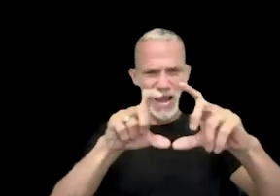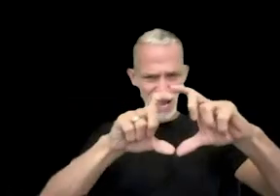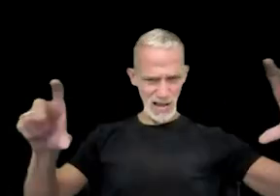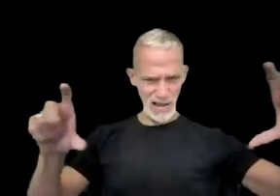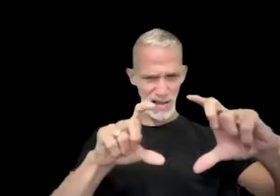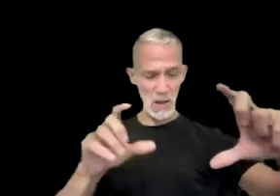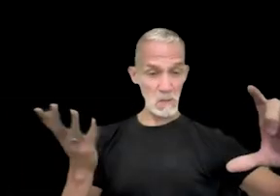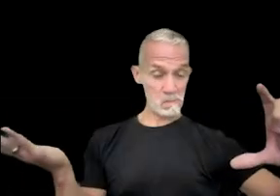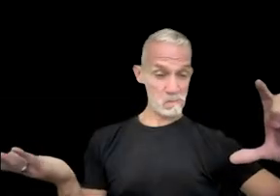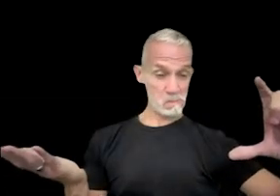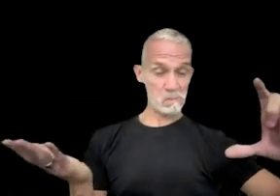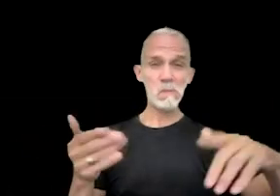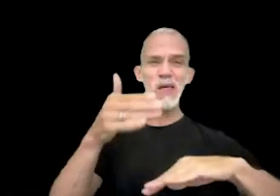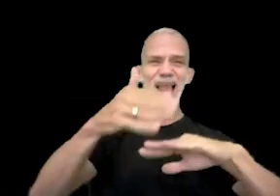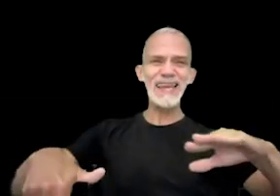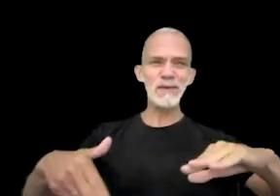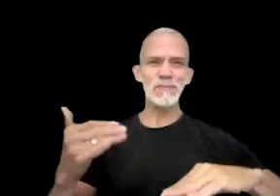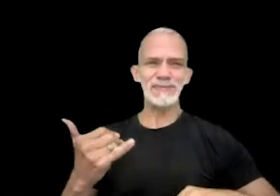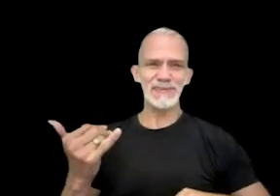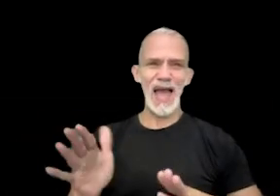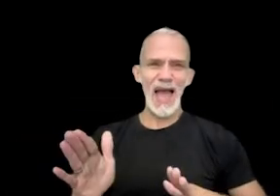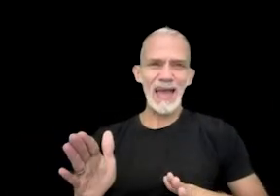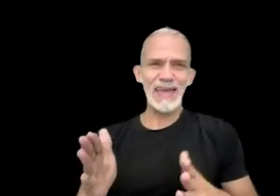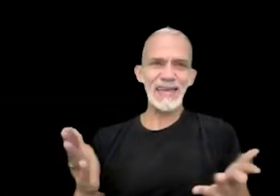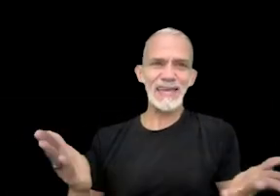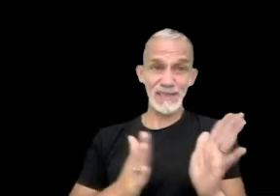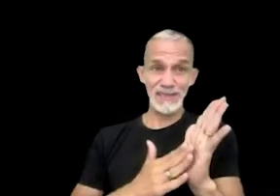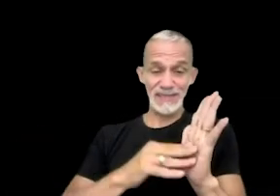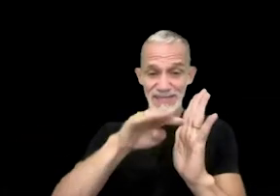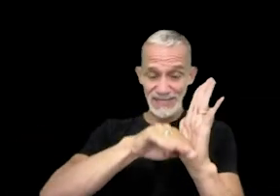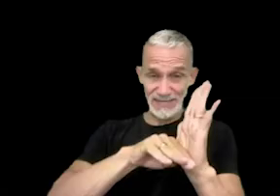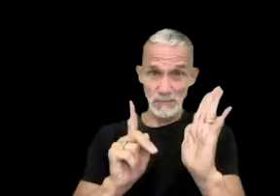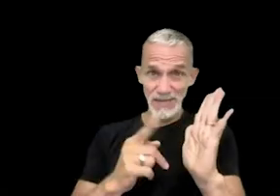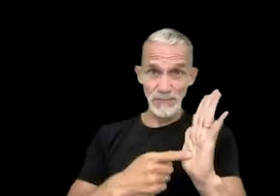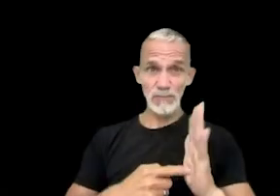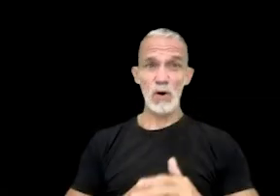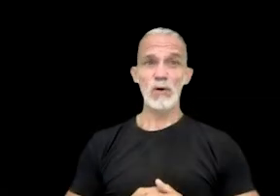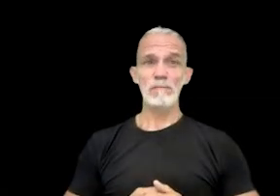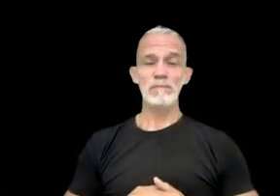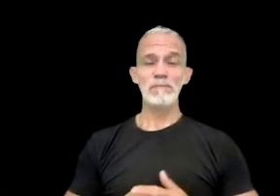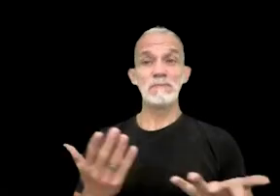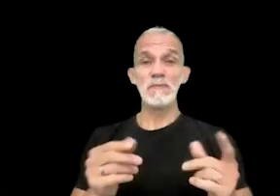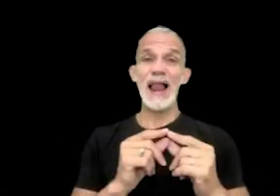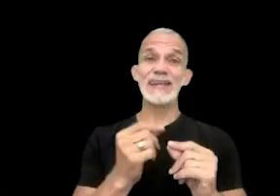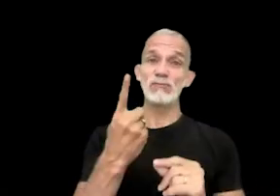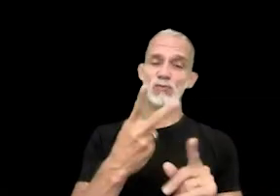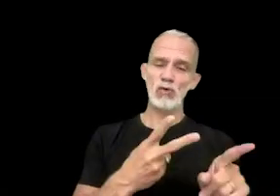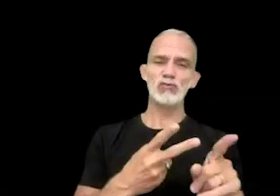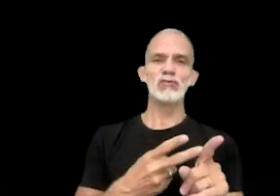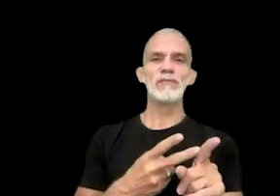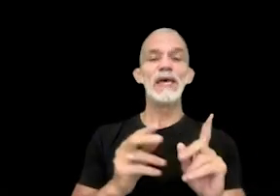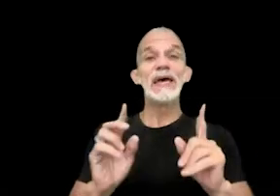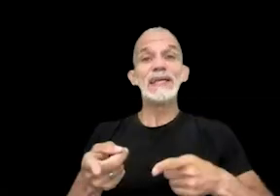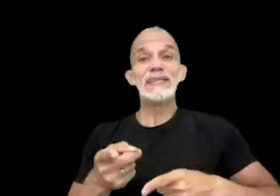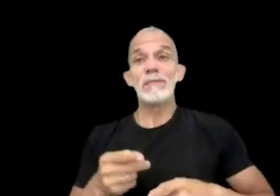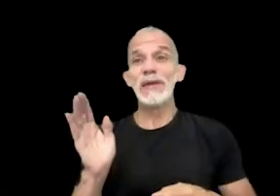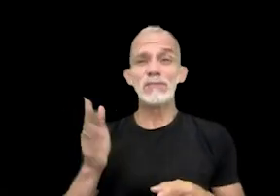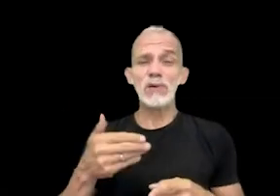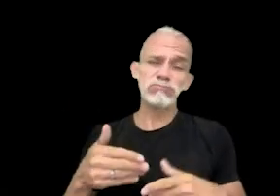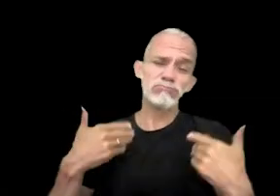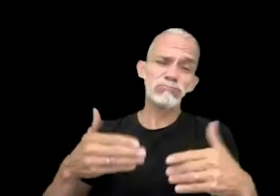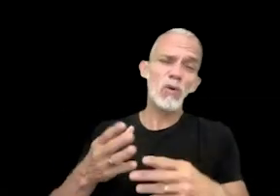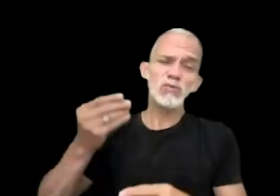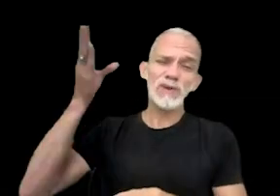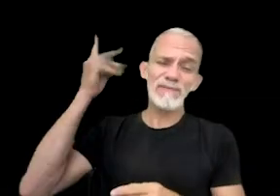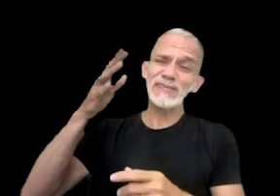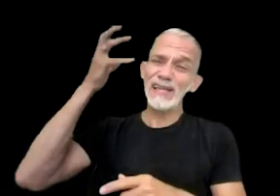le establece límites al uso de esta regla. Ni que hablar de todas las veces que el Tribunal